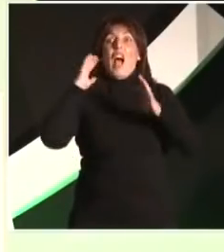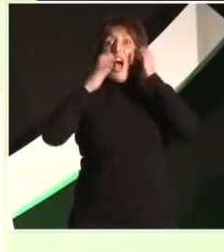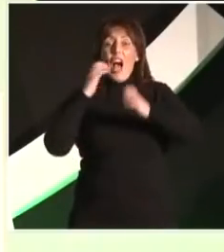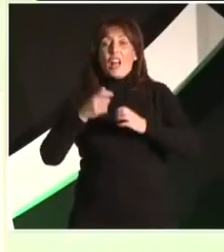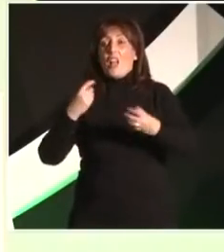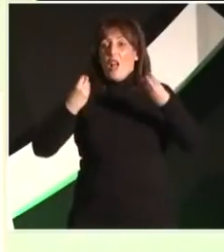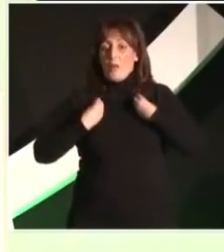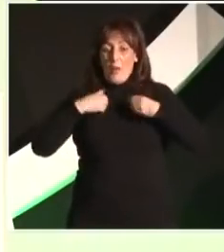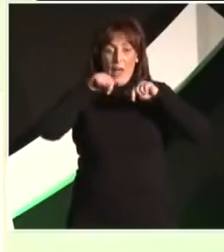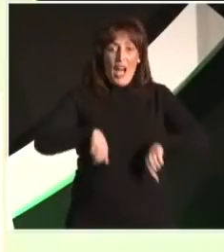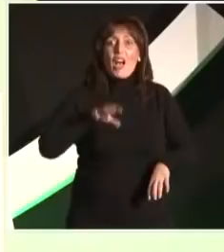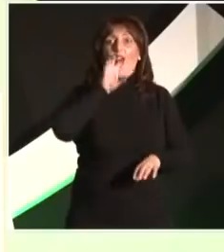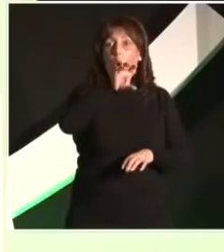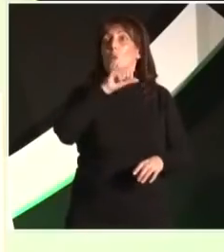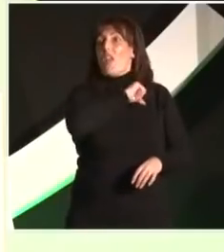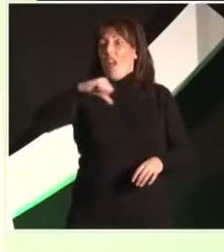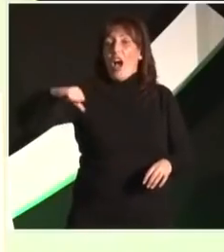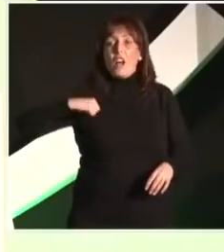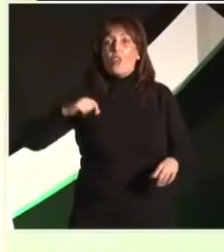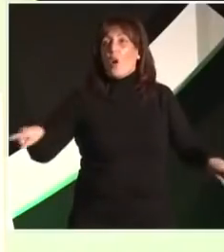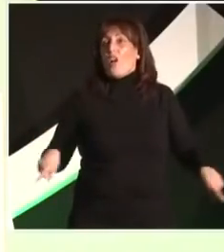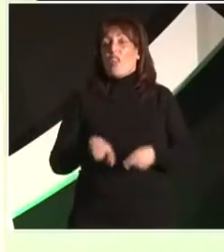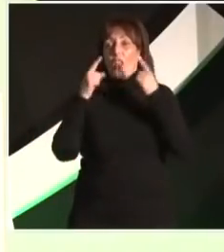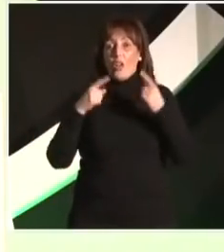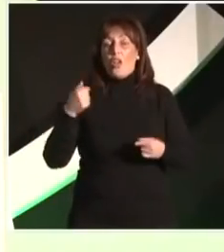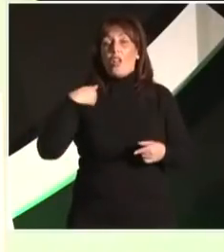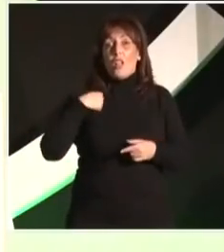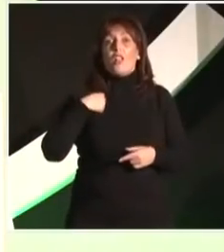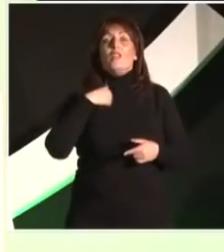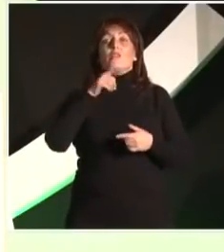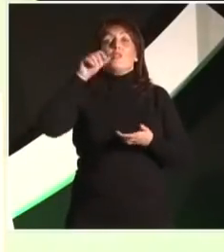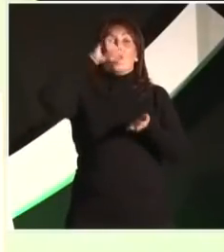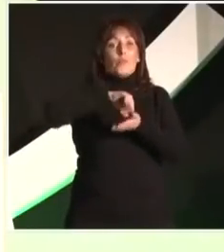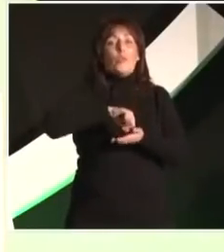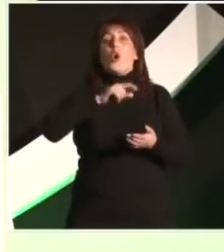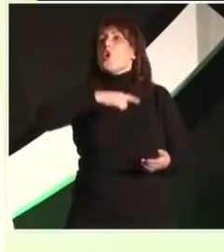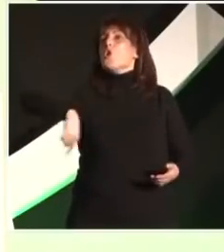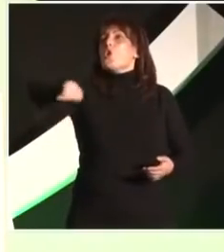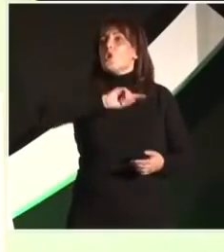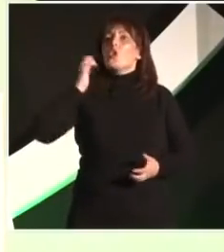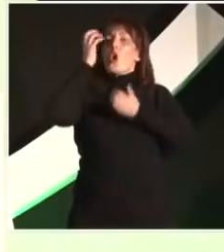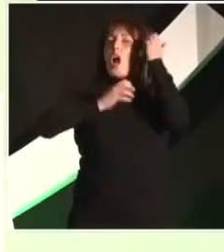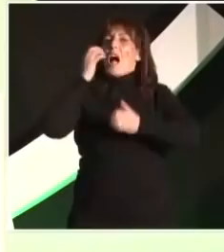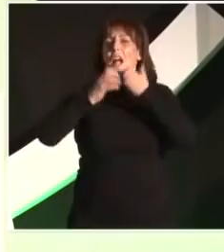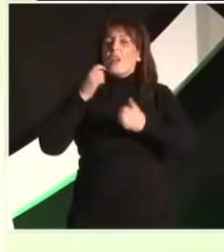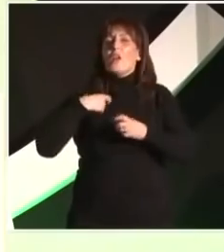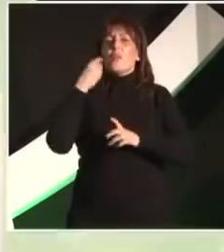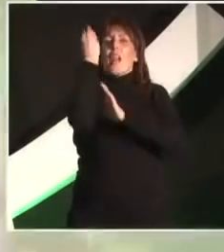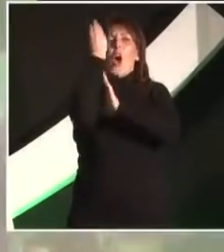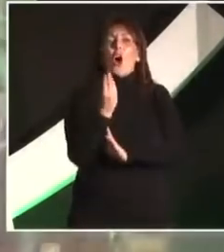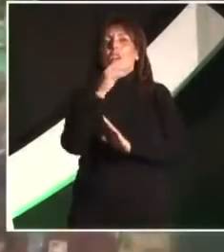animal que vive en nuestra comunidad autónoma, que nosotros ponemos la vida en el centro, que para nosotros los animales no son